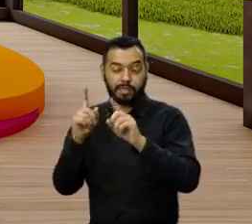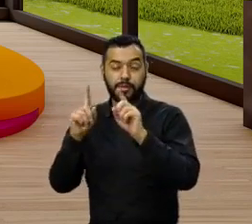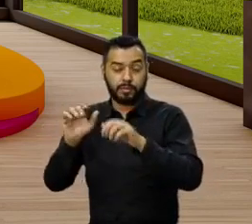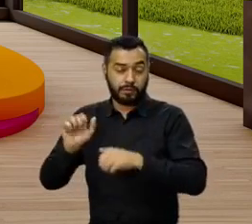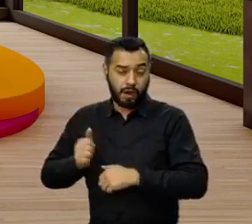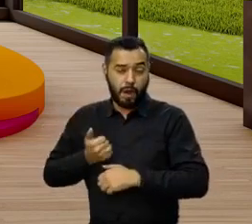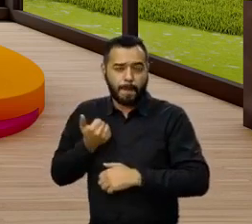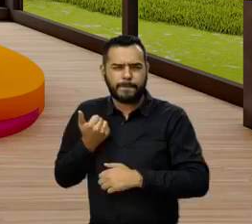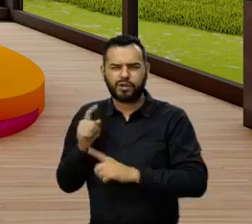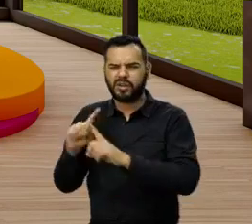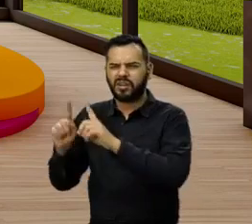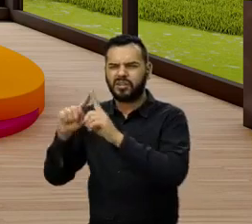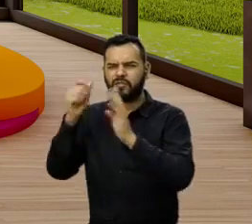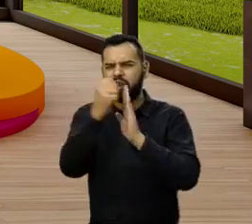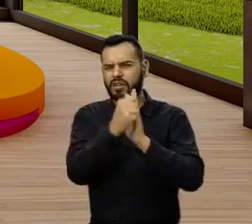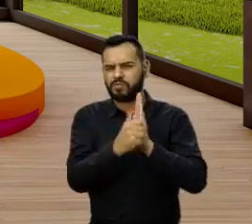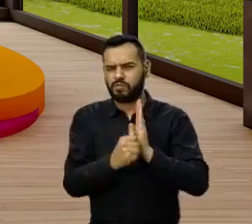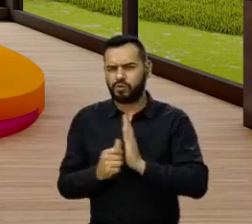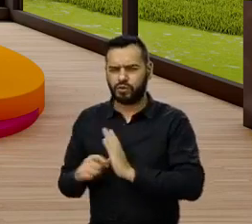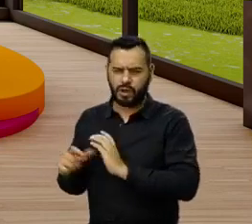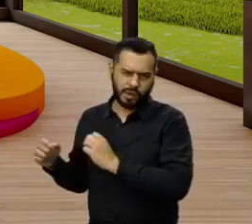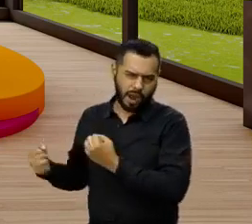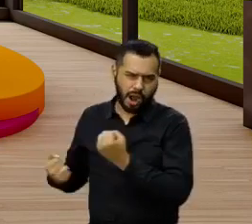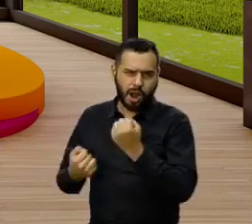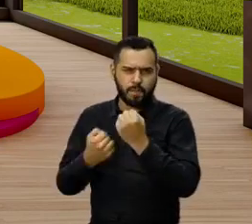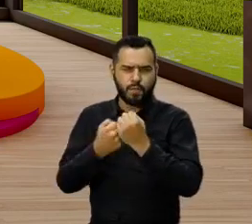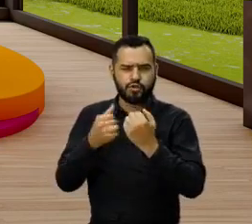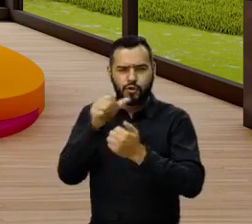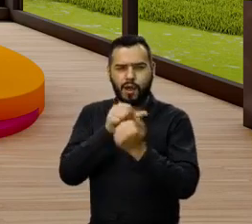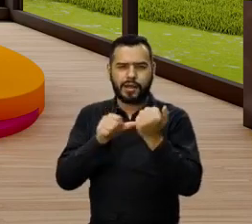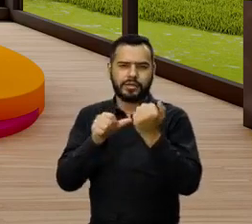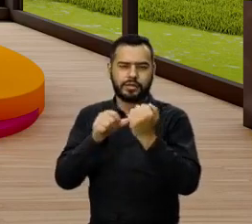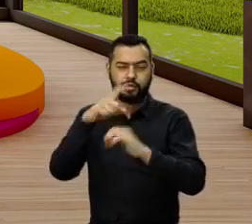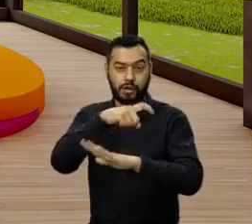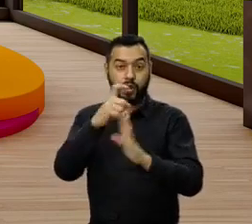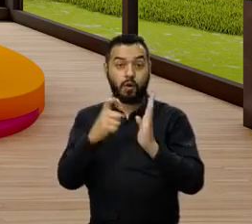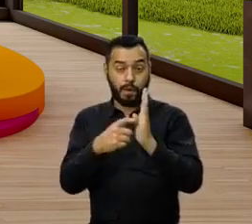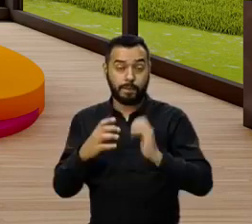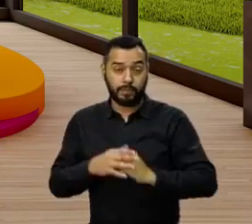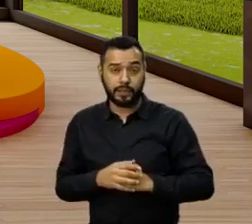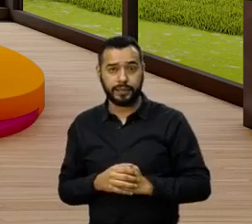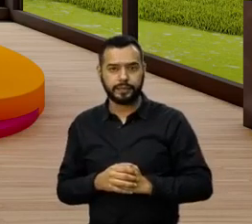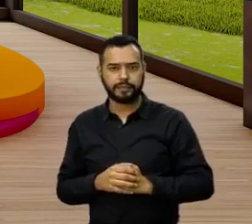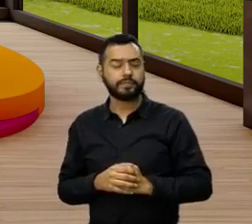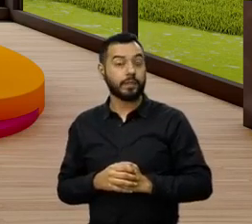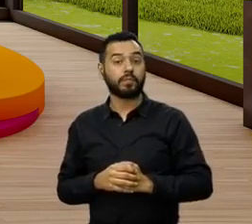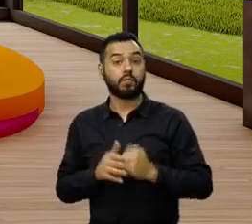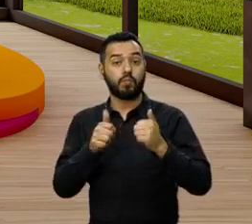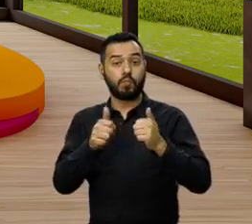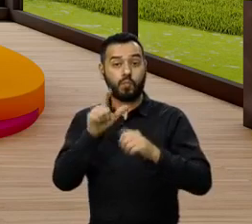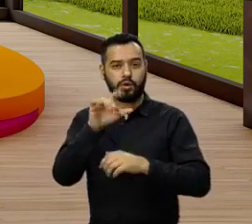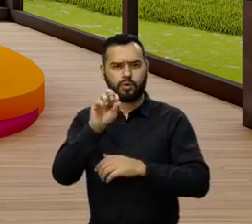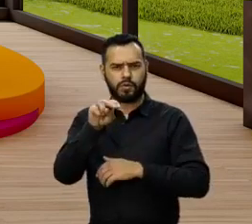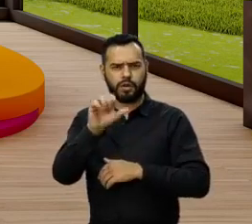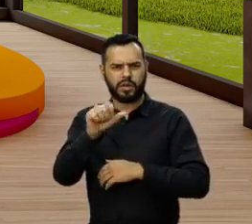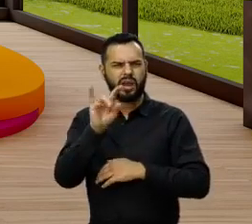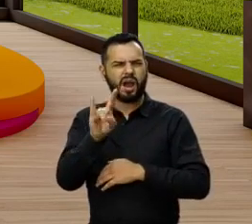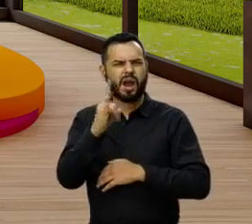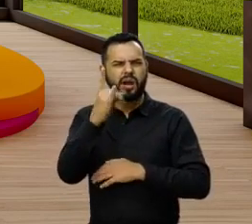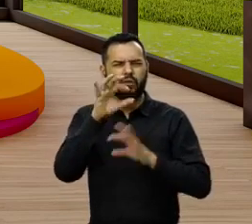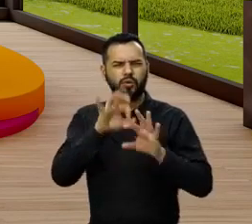aprovechar los programas que tenemos desde nuestra asesoría integral perfecto bueno link a algo muy importante que me parece chévere